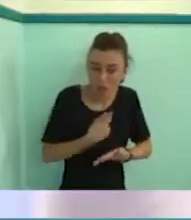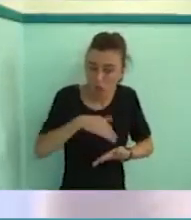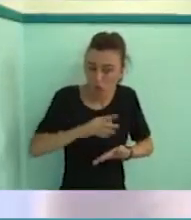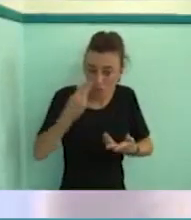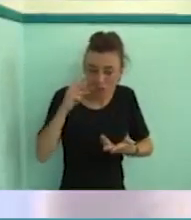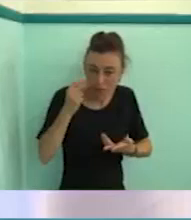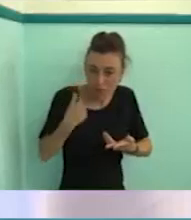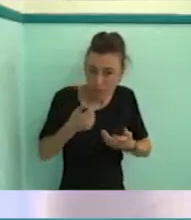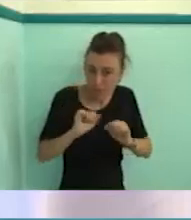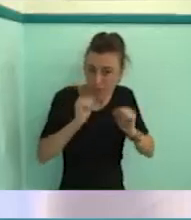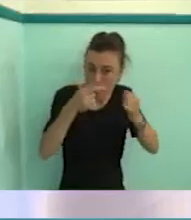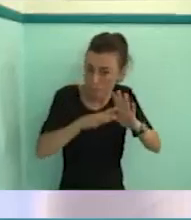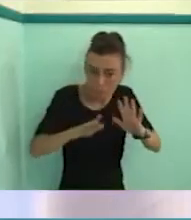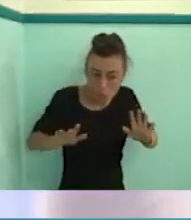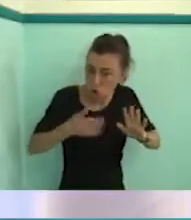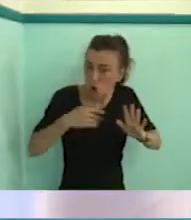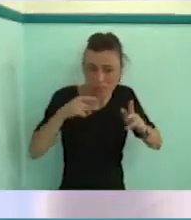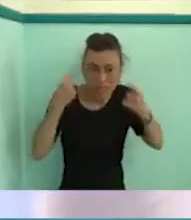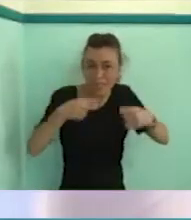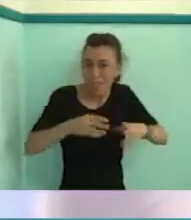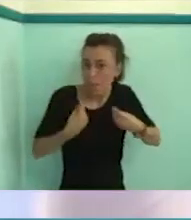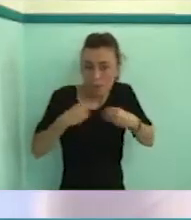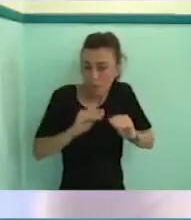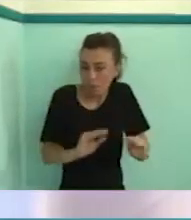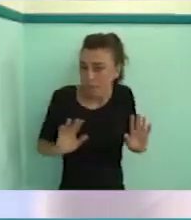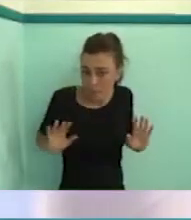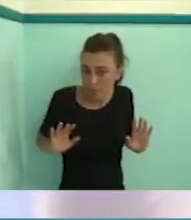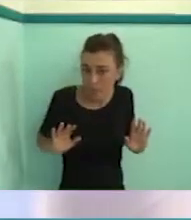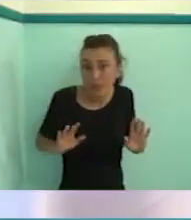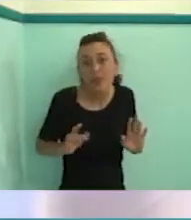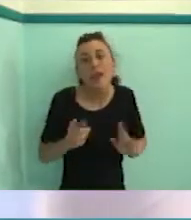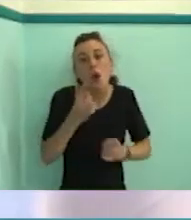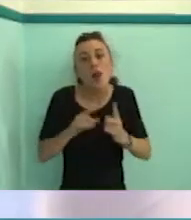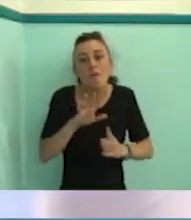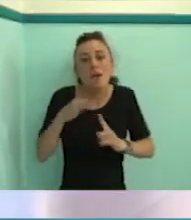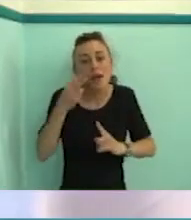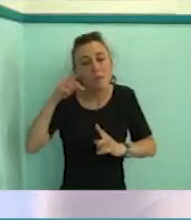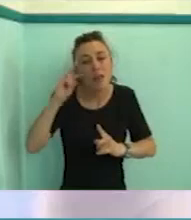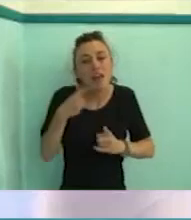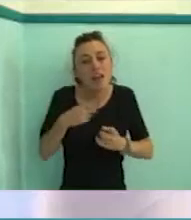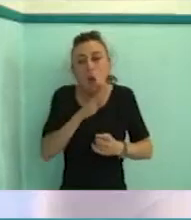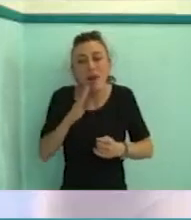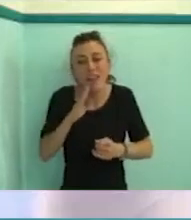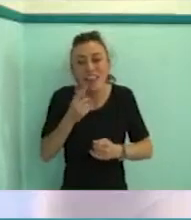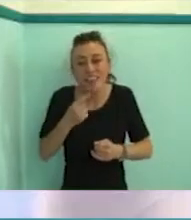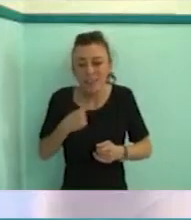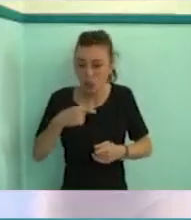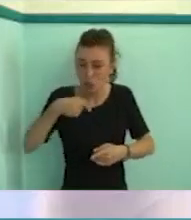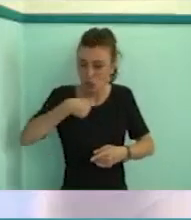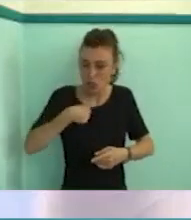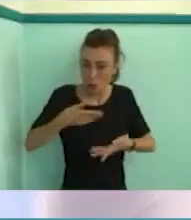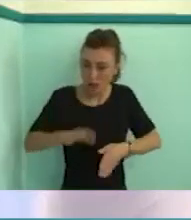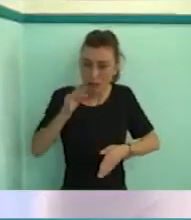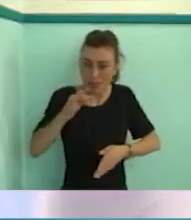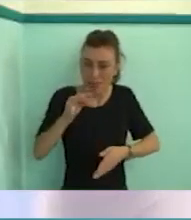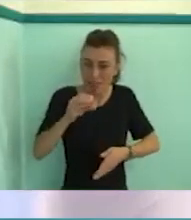dejar que el resto viva lo que vive incluso también por ejemplo con los tc nos pasa no madres que nos dicen tengo una hija Con tc qué puedo hacer sobre todo no querer salvarla porque la